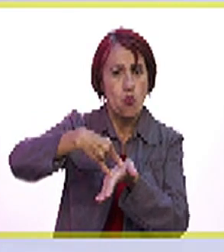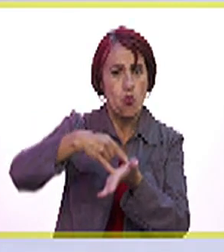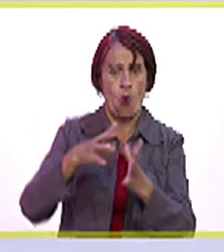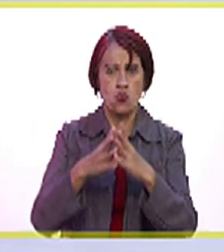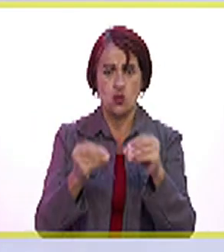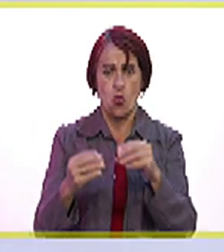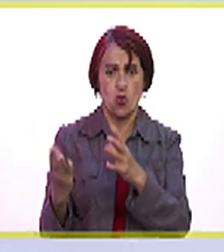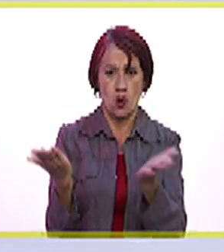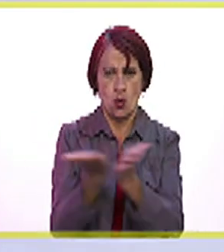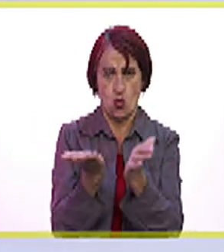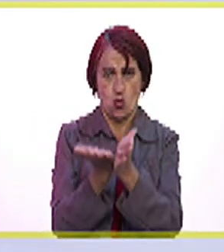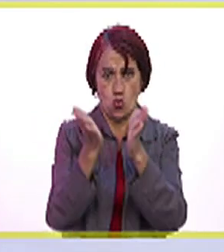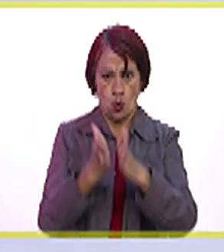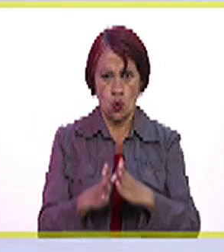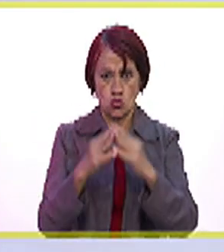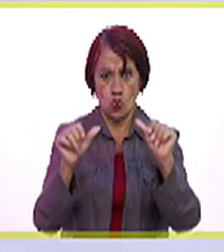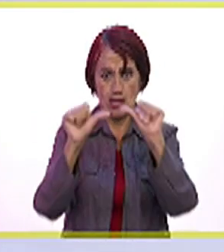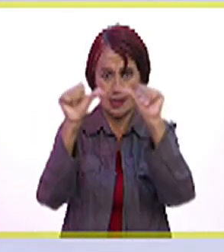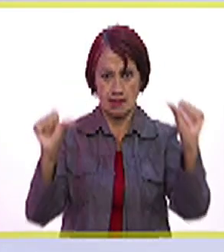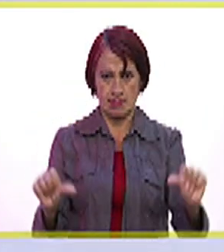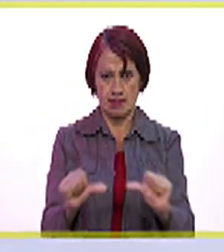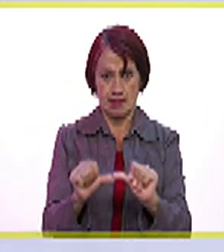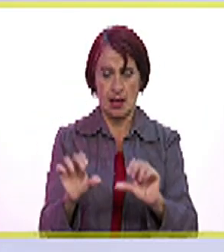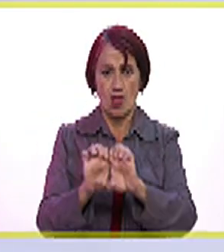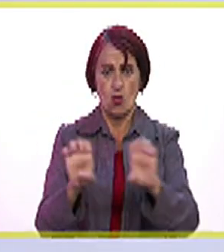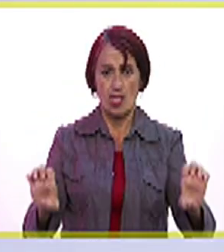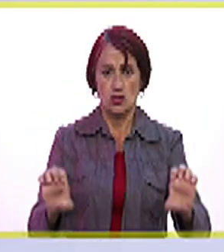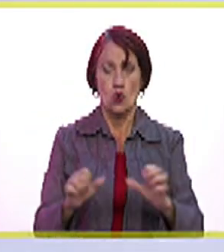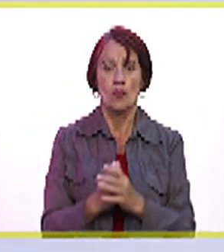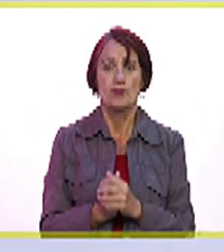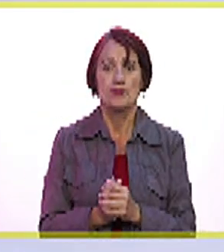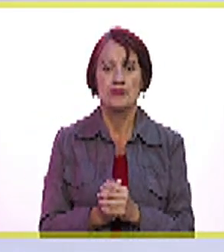los estudiantes del subsistema de educación básica.